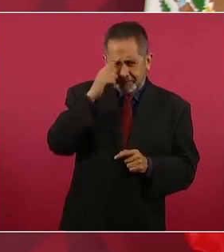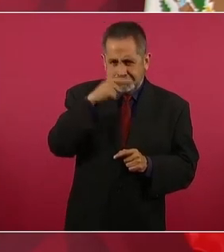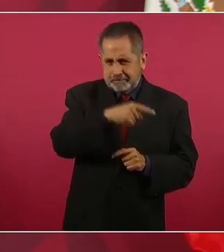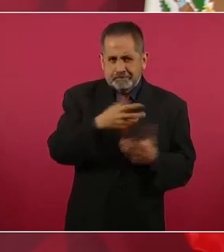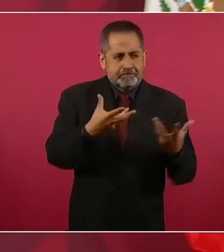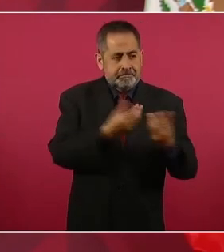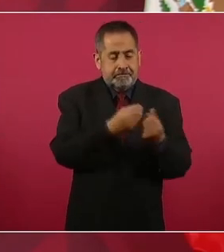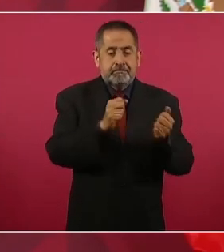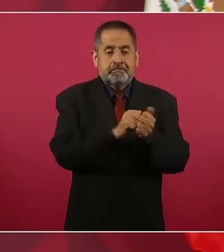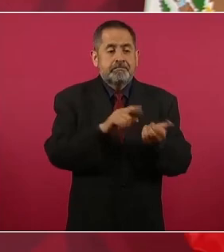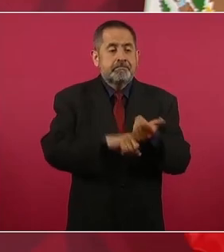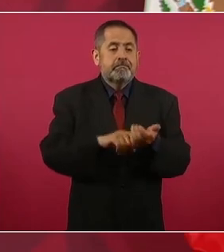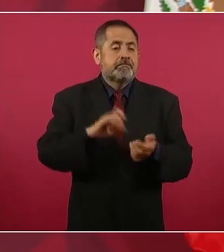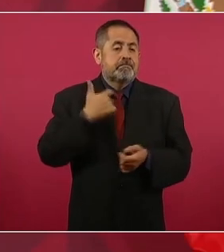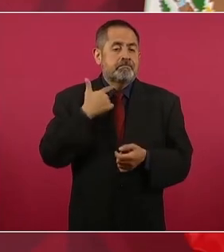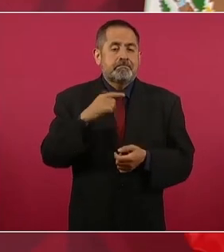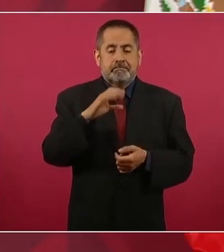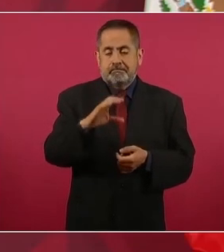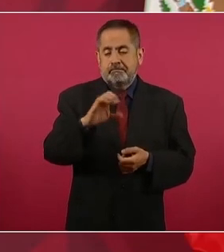salinista,